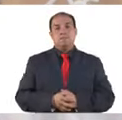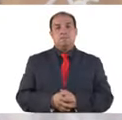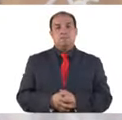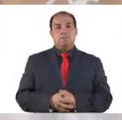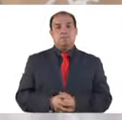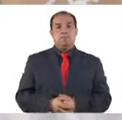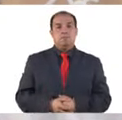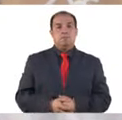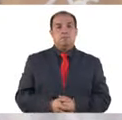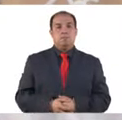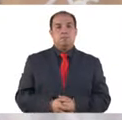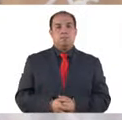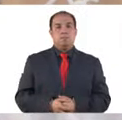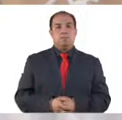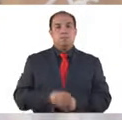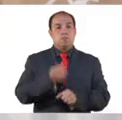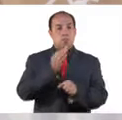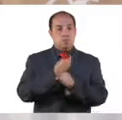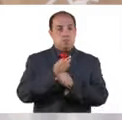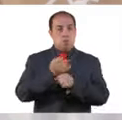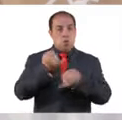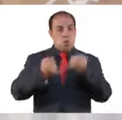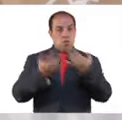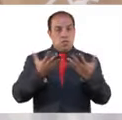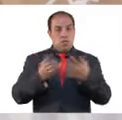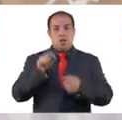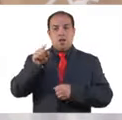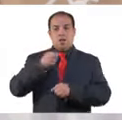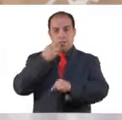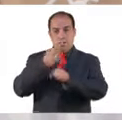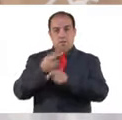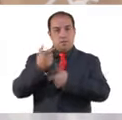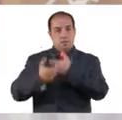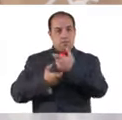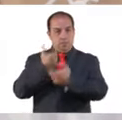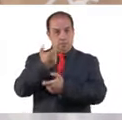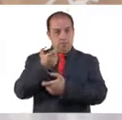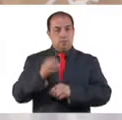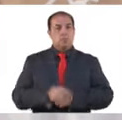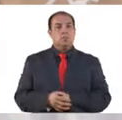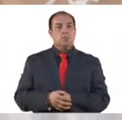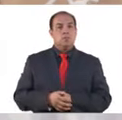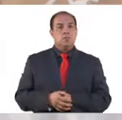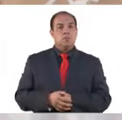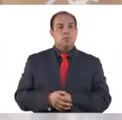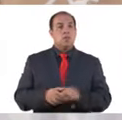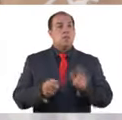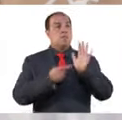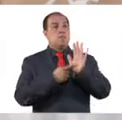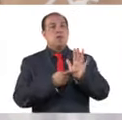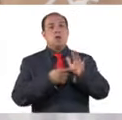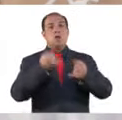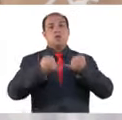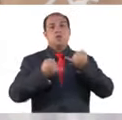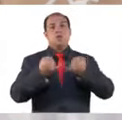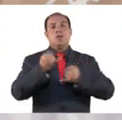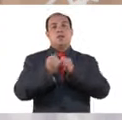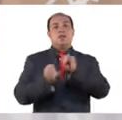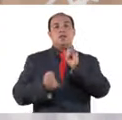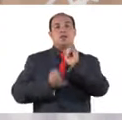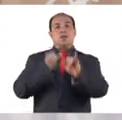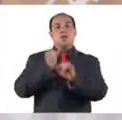Y se está llevando ese juicio en la Secretaría de Economía, porque presentaron un juicio internacional contra el